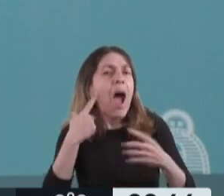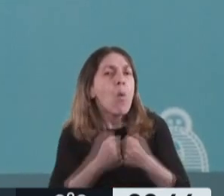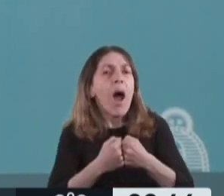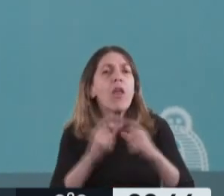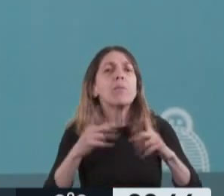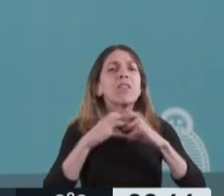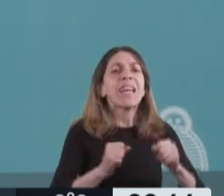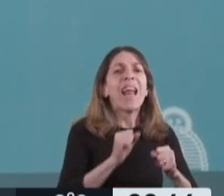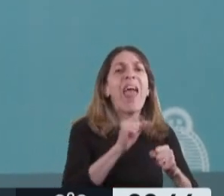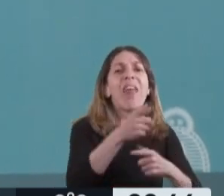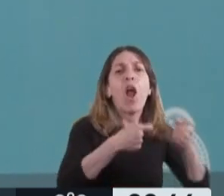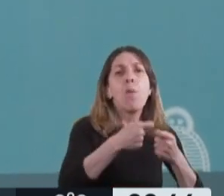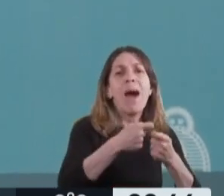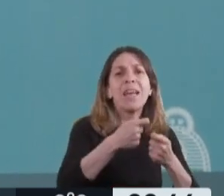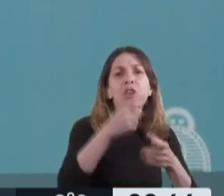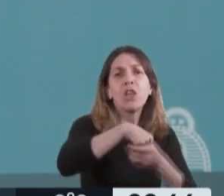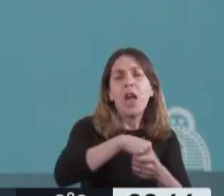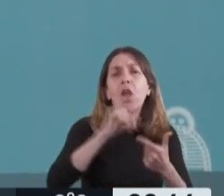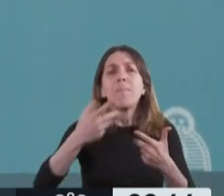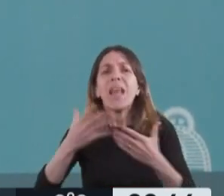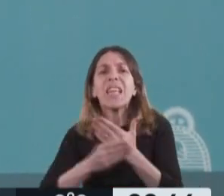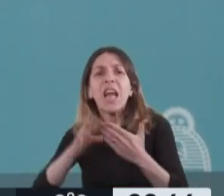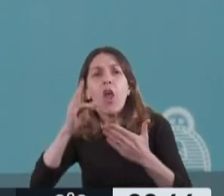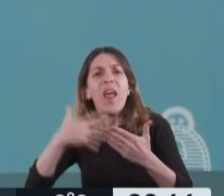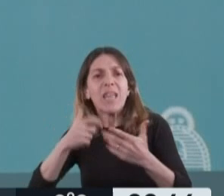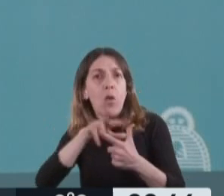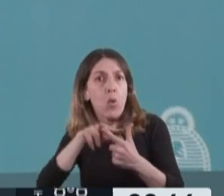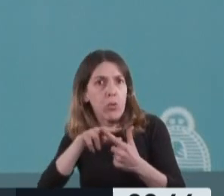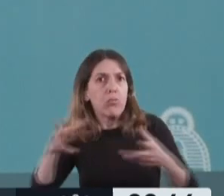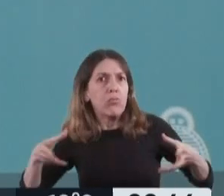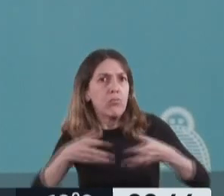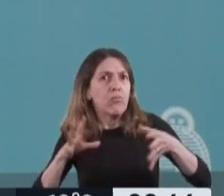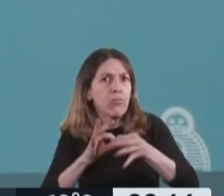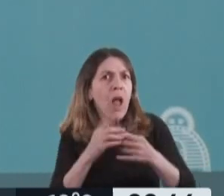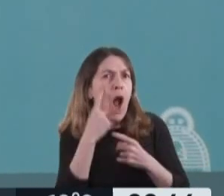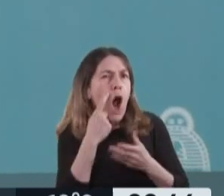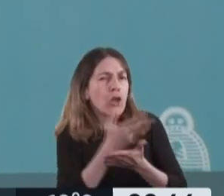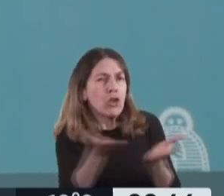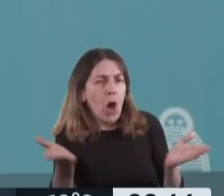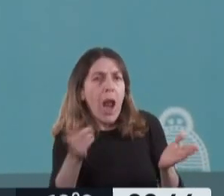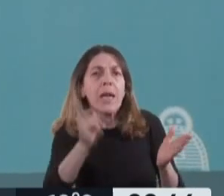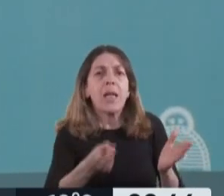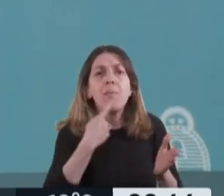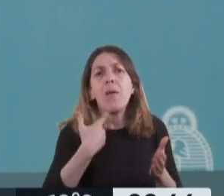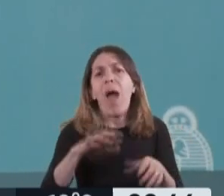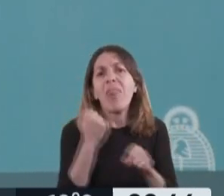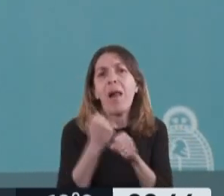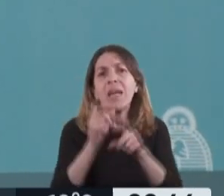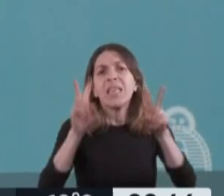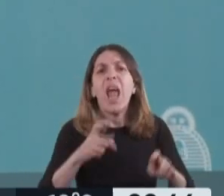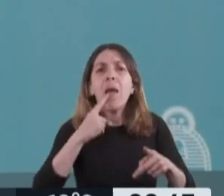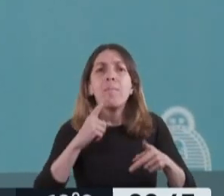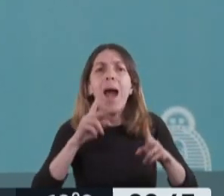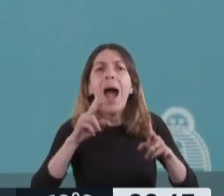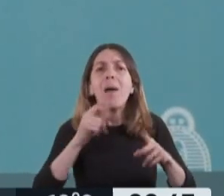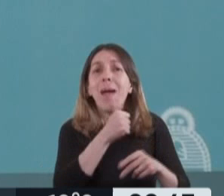y el ministerio de salud se va a monitorear esto y por supuesto se seguirá trabajando en todos los ejes de la política de medicamentos